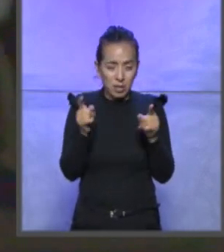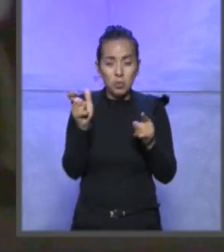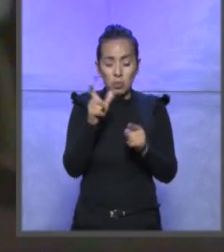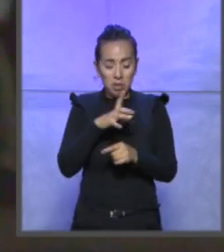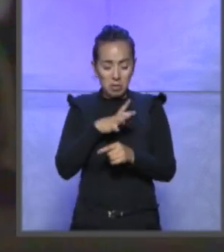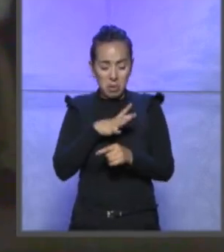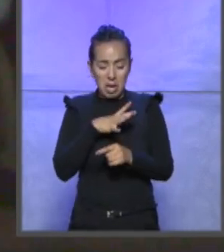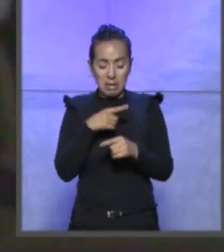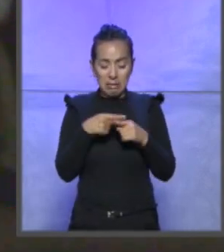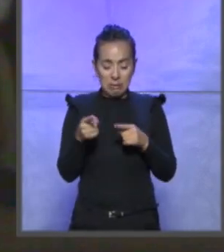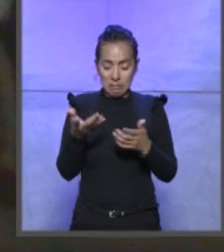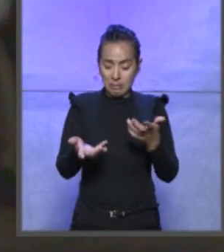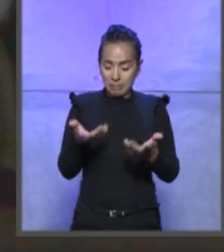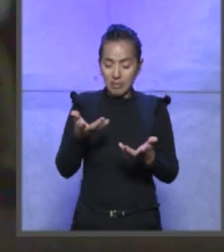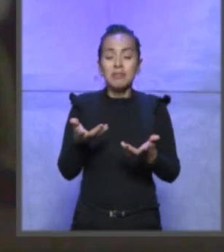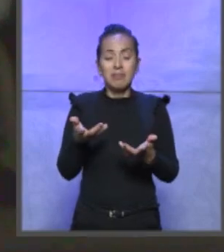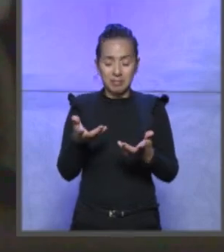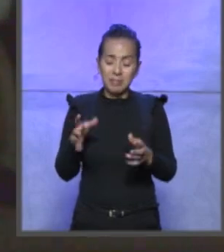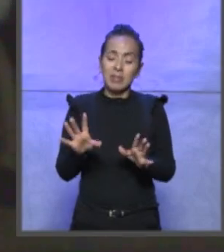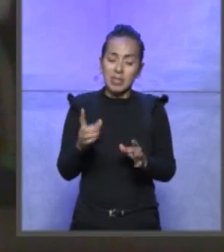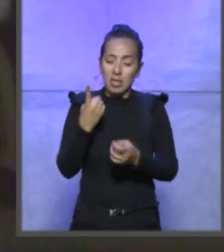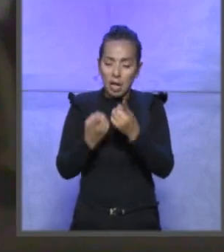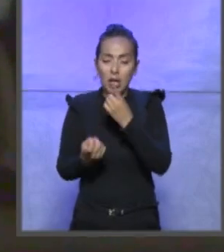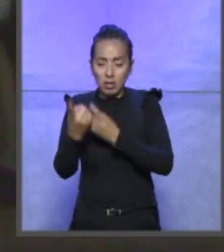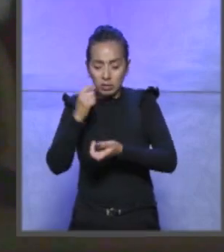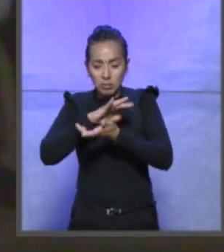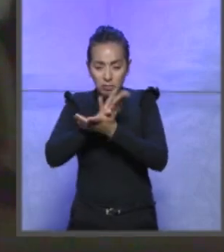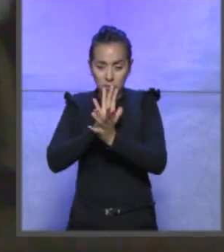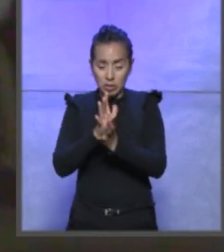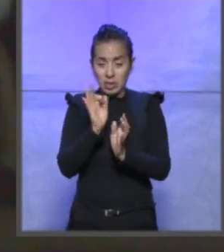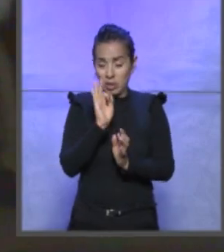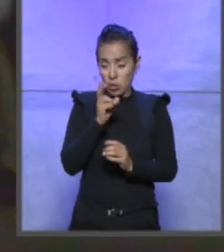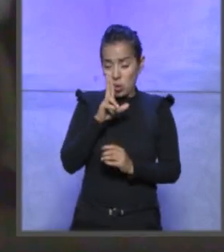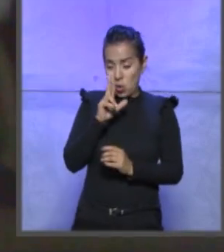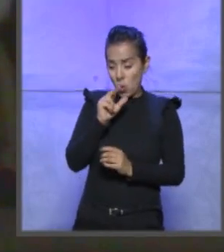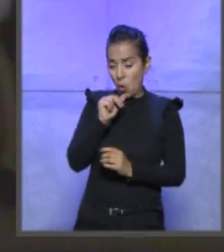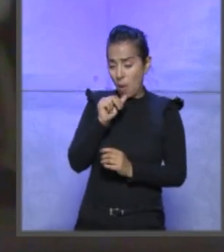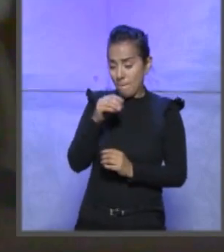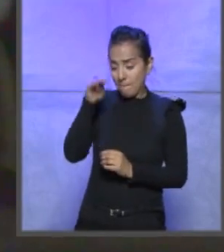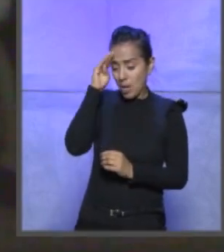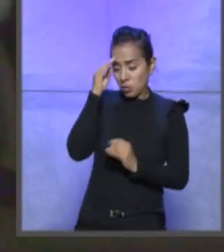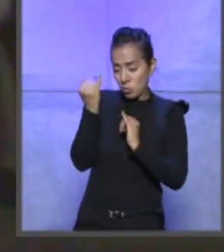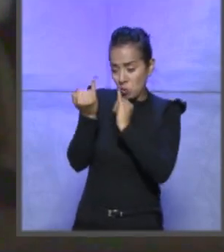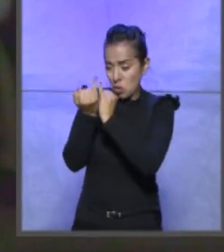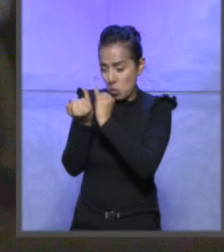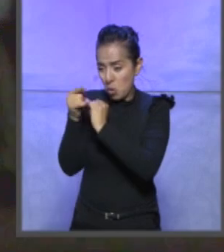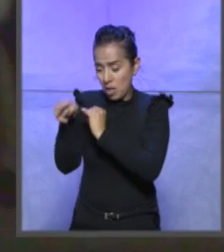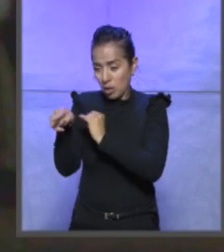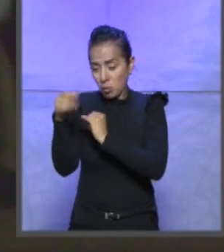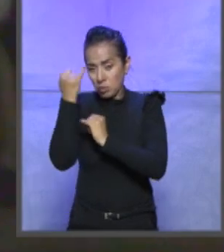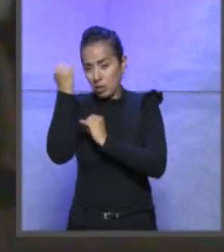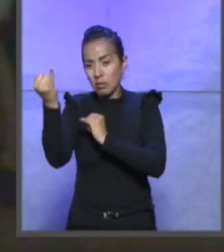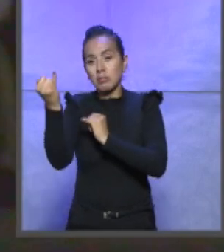estas distinciones se generan los casos de discriminación en algunos aspectos, porque si yo no pienso igual que tú, entonces probablemente para